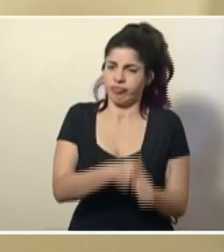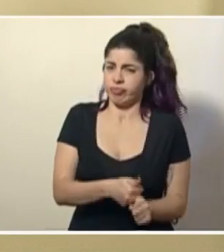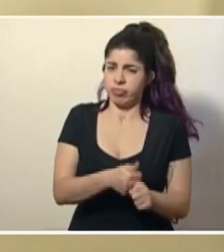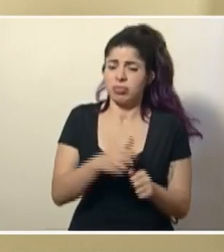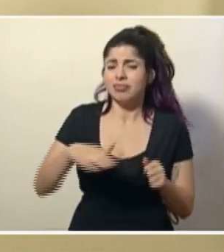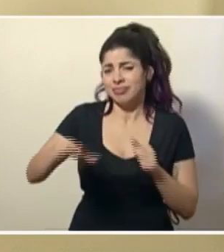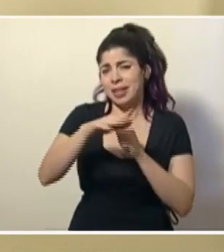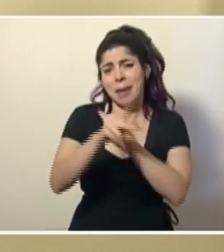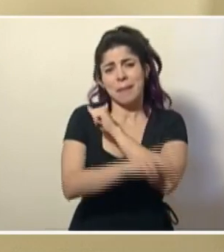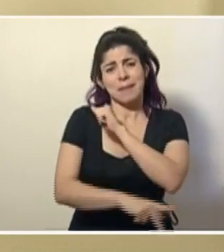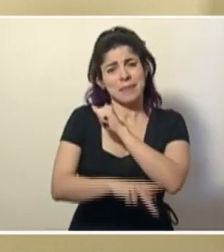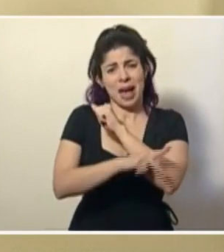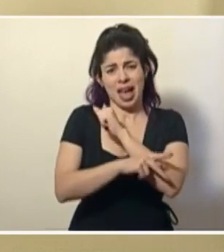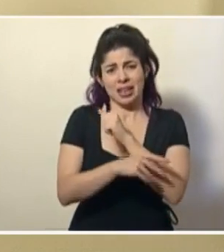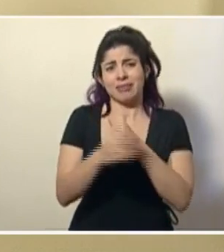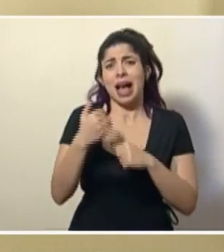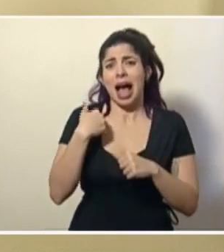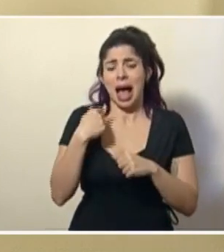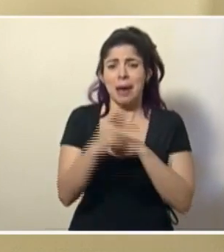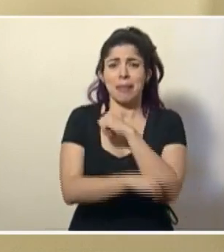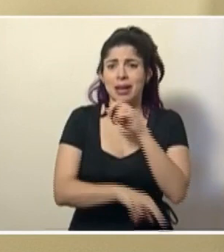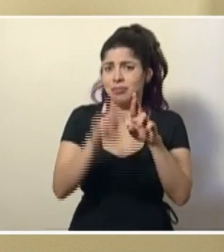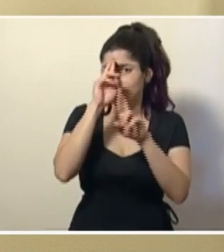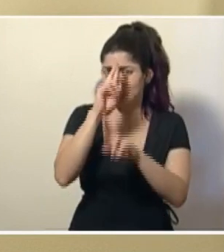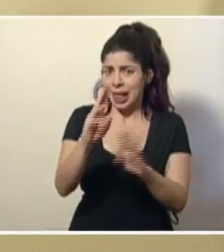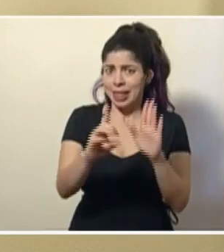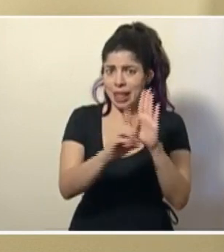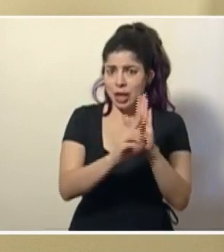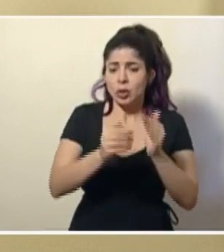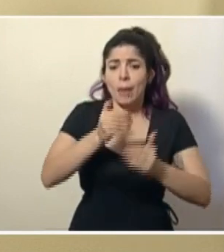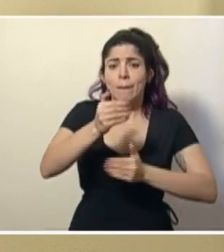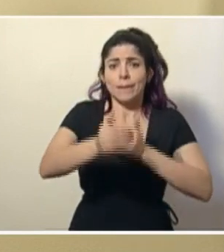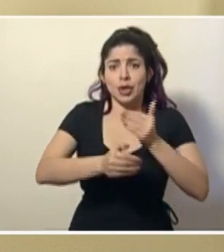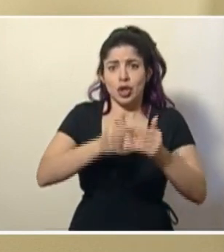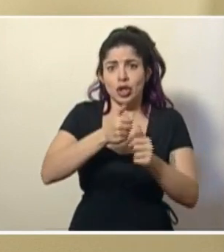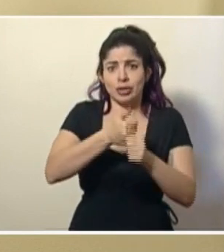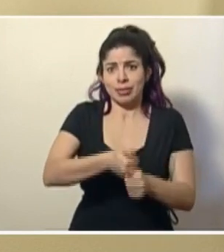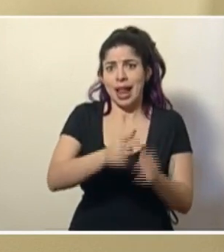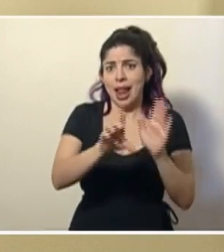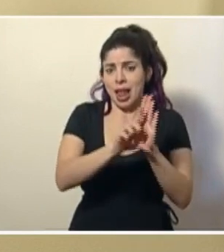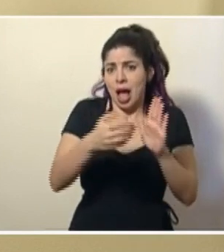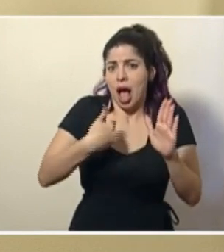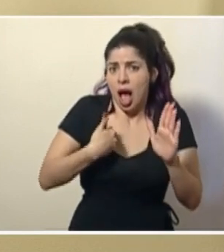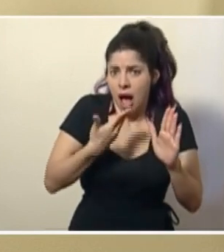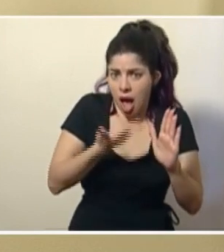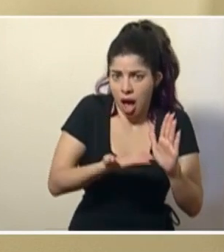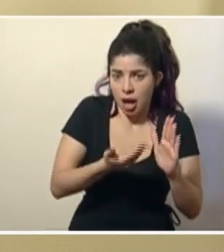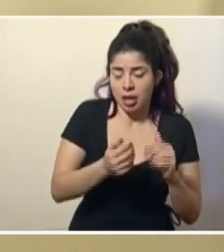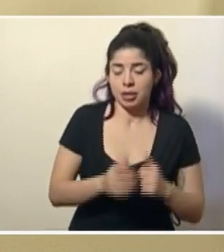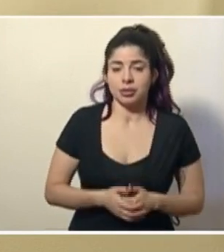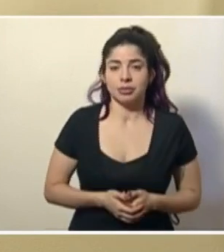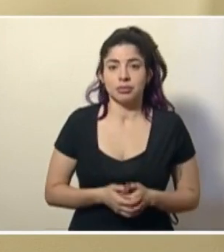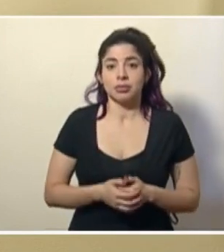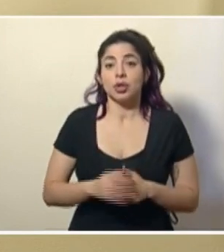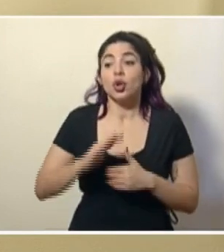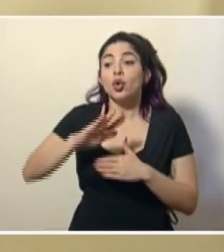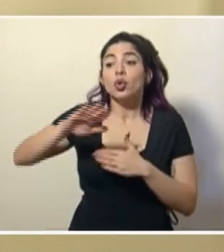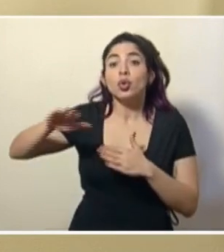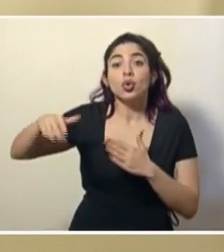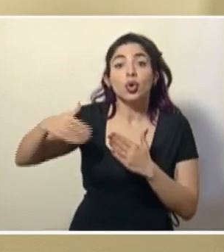en un país donde hay un Estado de Derecho y hay un debido proceso, pero también hay todos estos